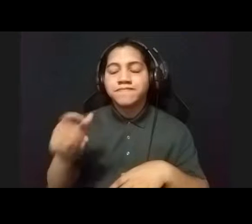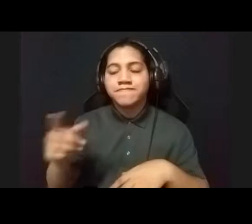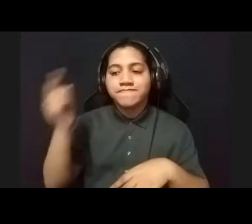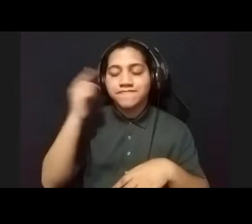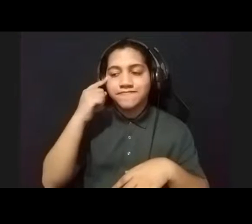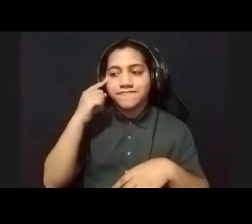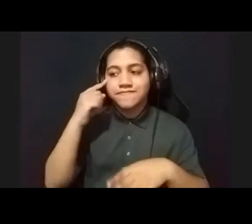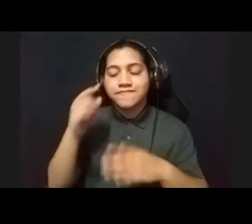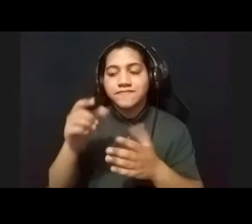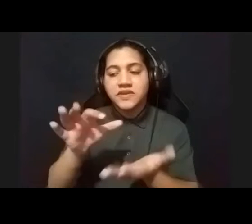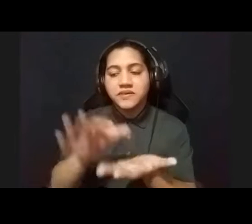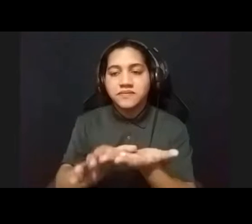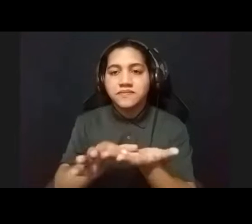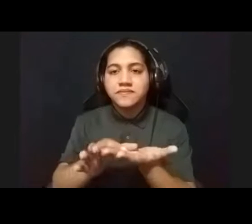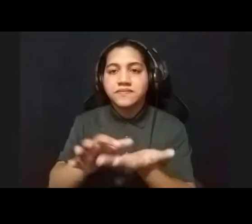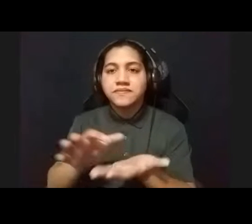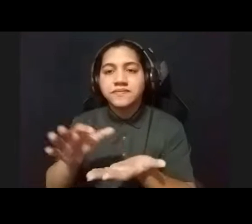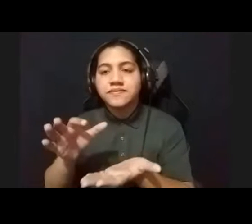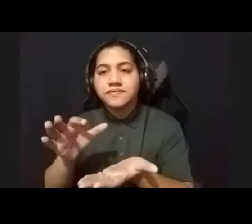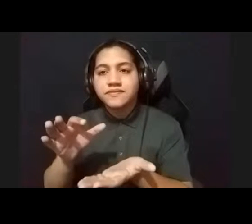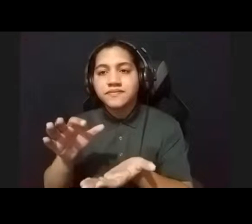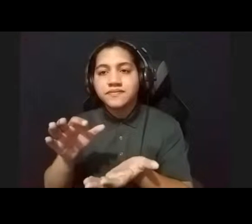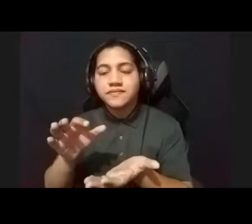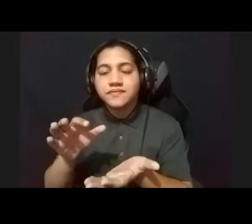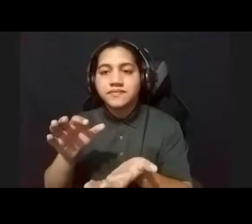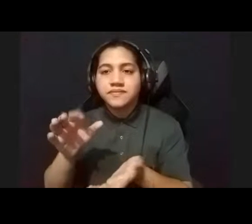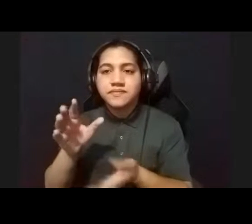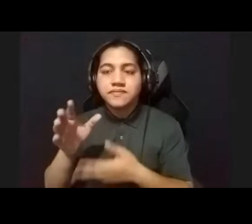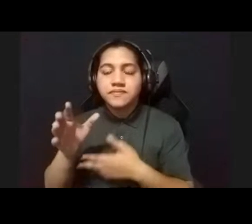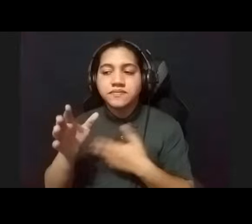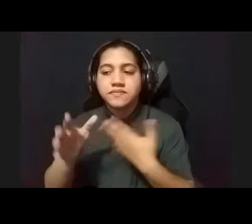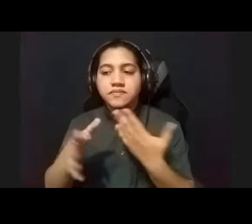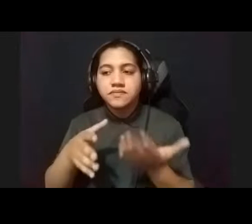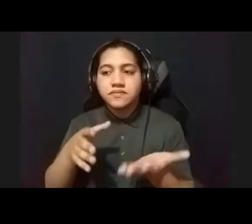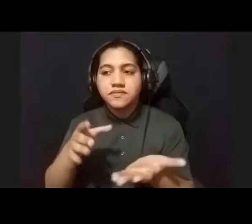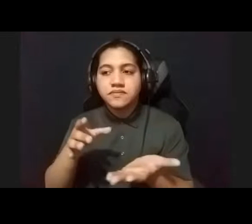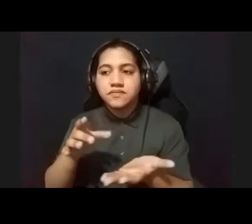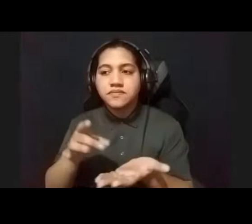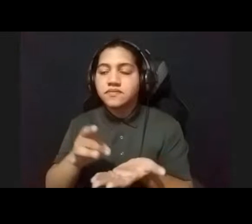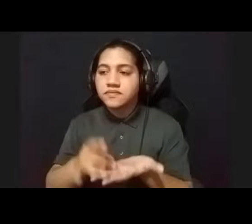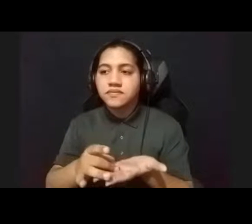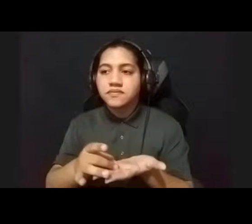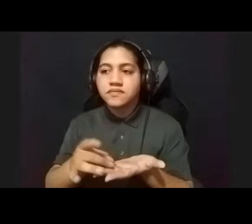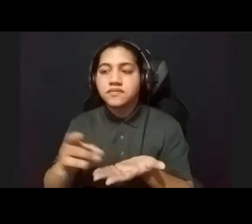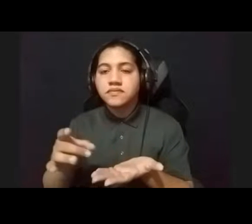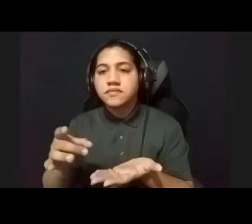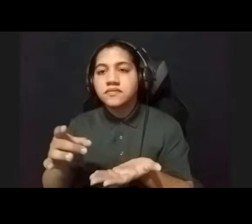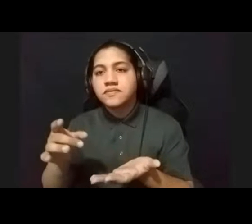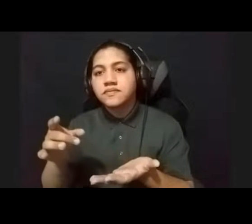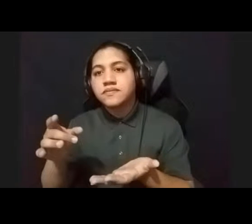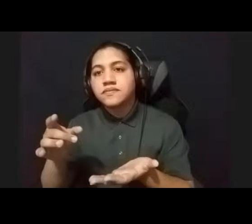la moneda. En las versiones, por ejemplo, de Marruecos,